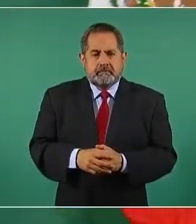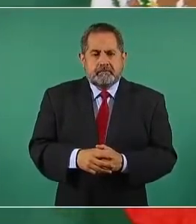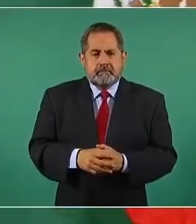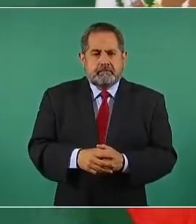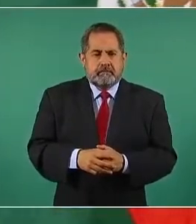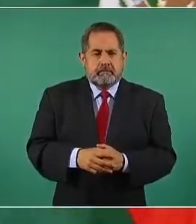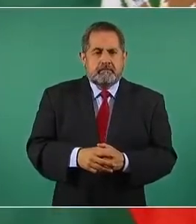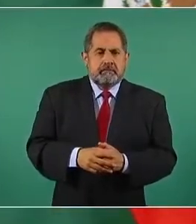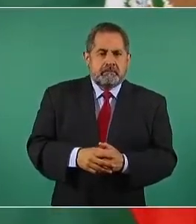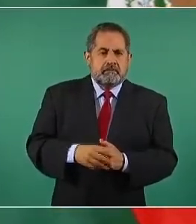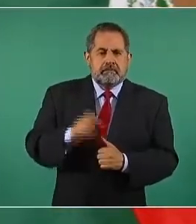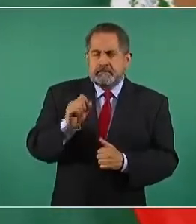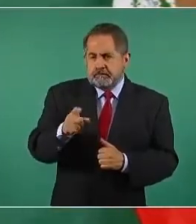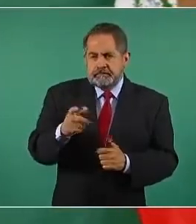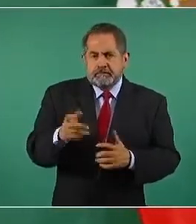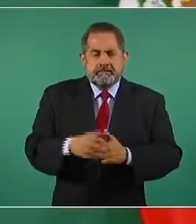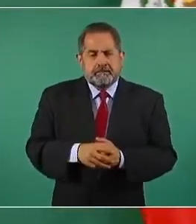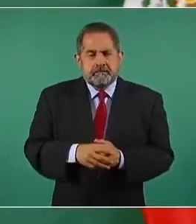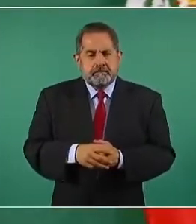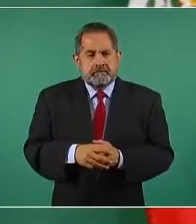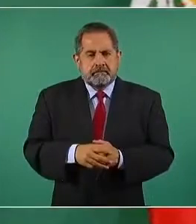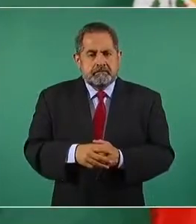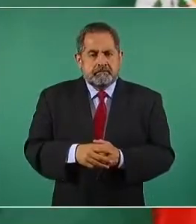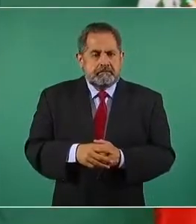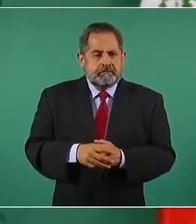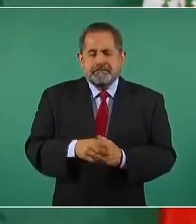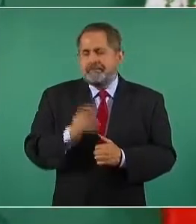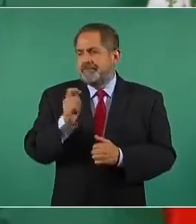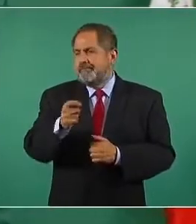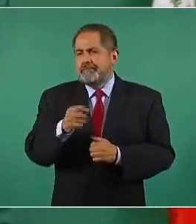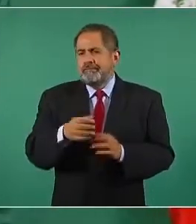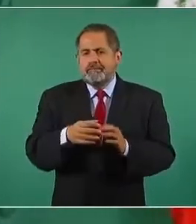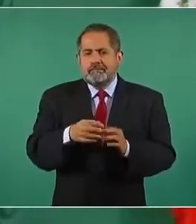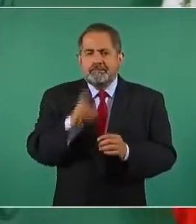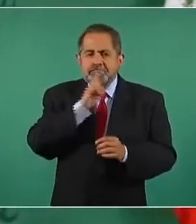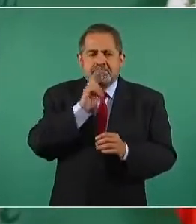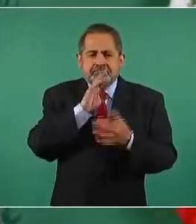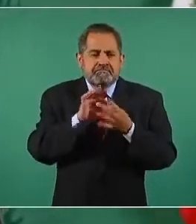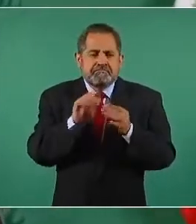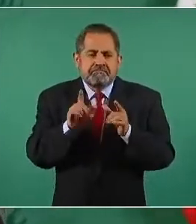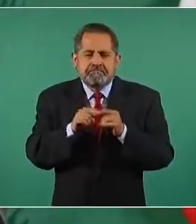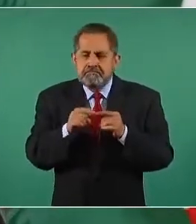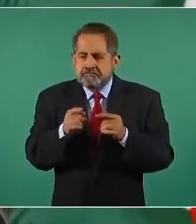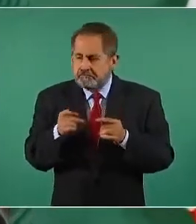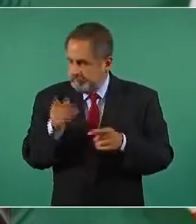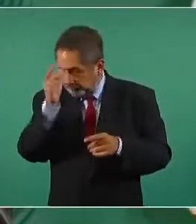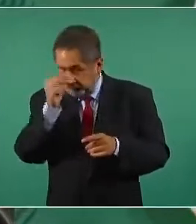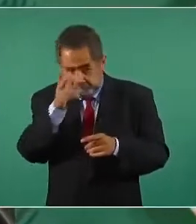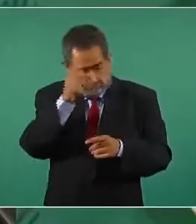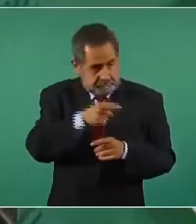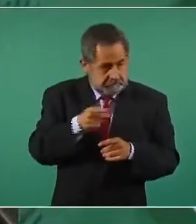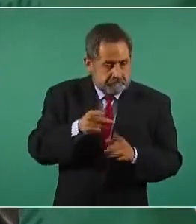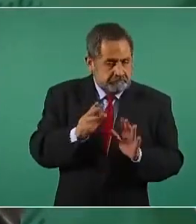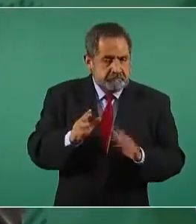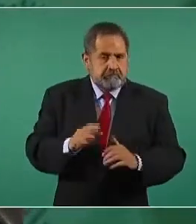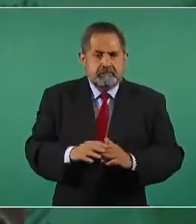lo hacemos en corto, como se dice,